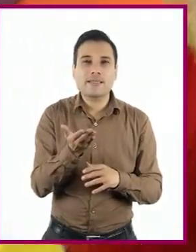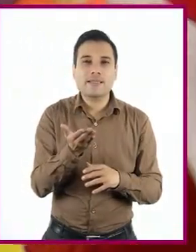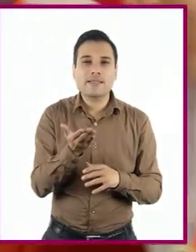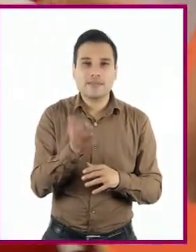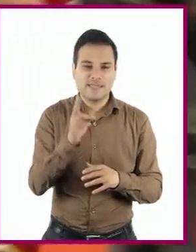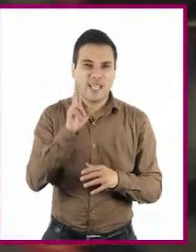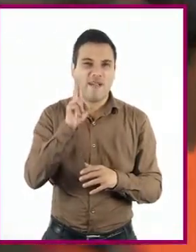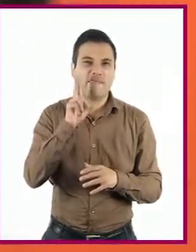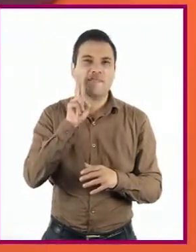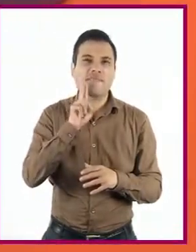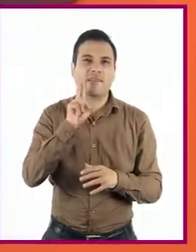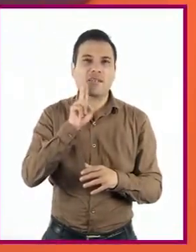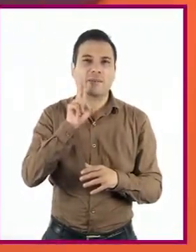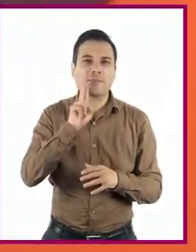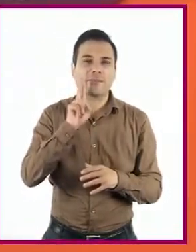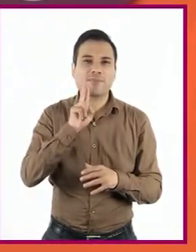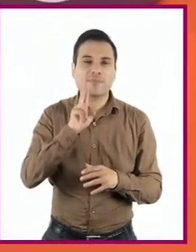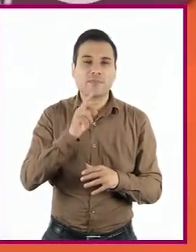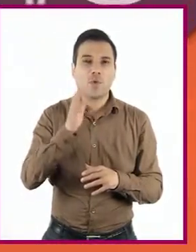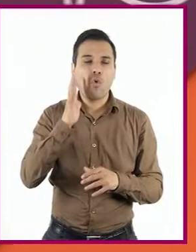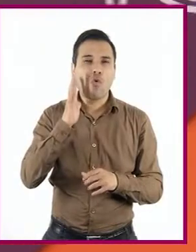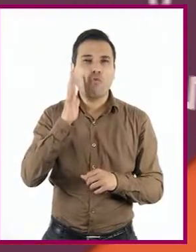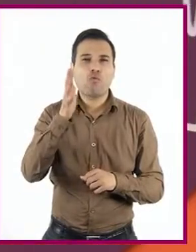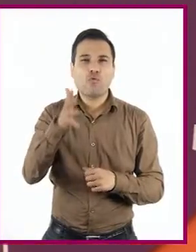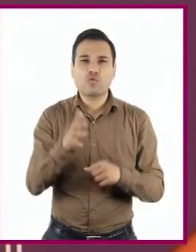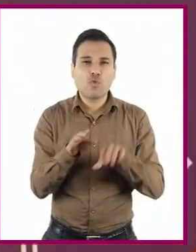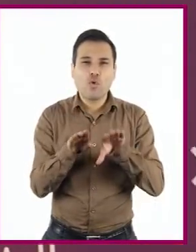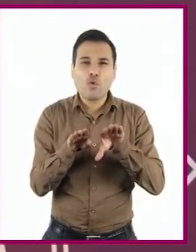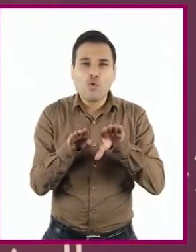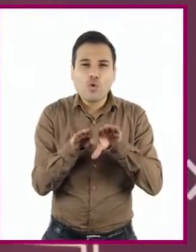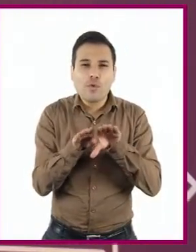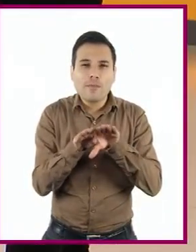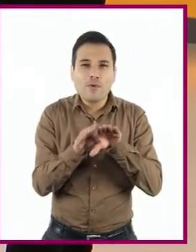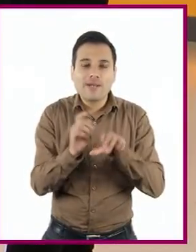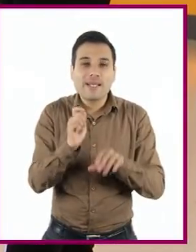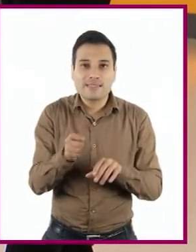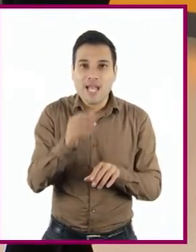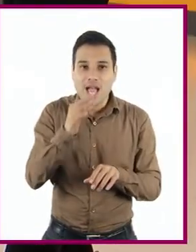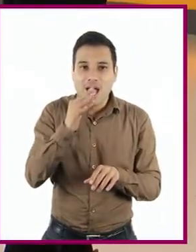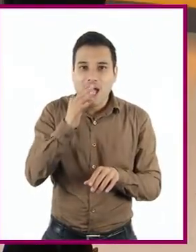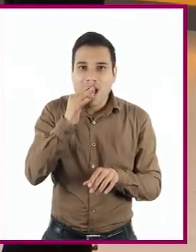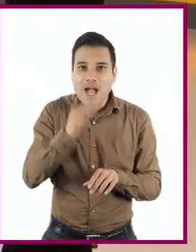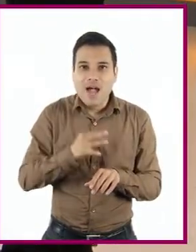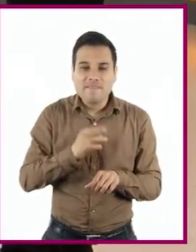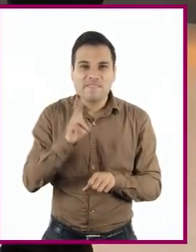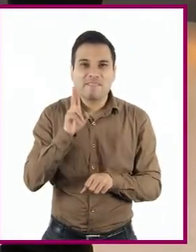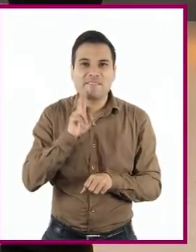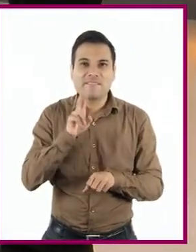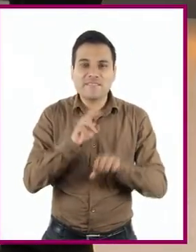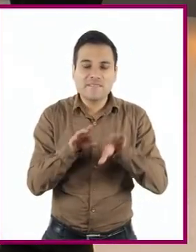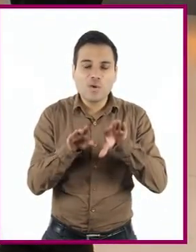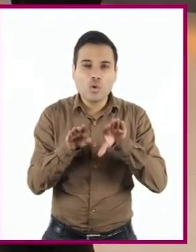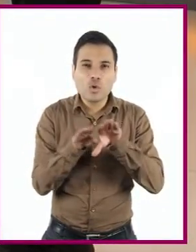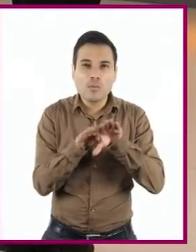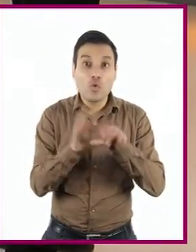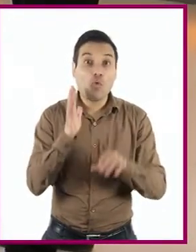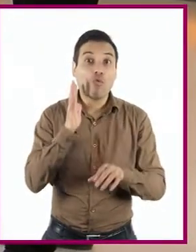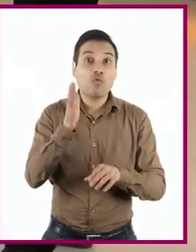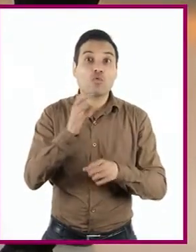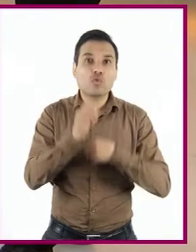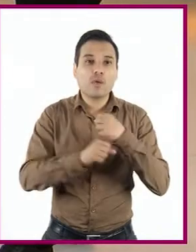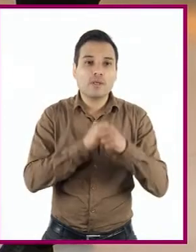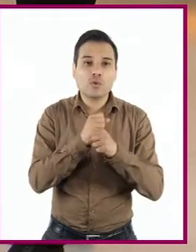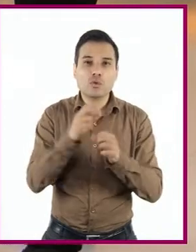a ver, el futurómetro, ¿qué nos tiene que decir? ¿Qué vamos a recordar cuando estemos en